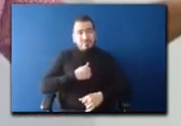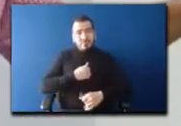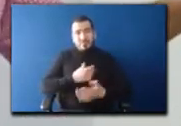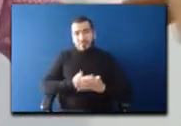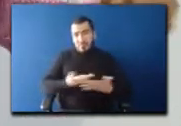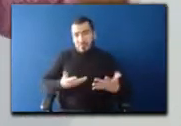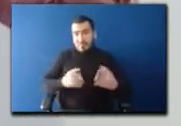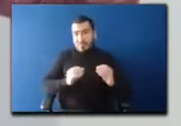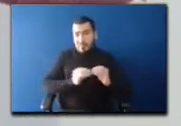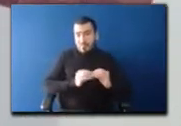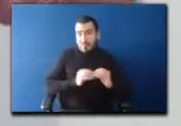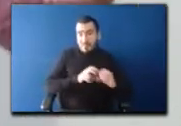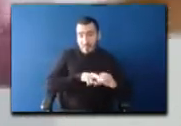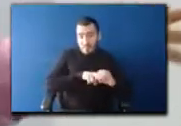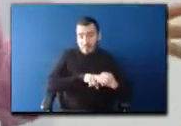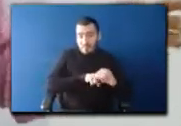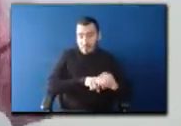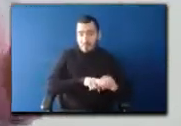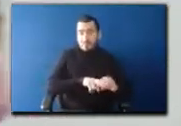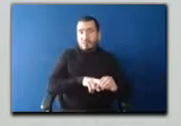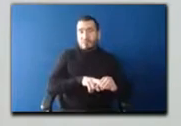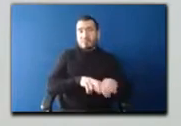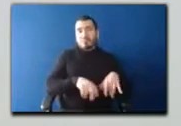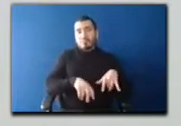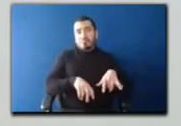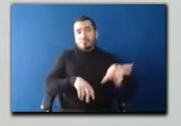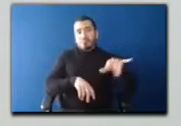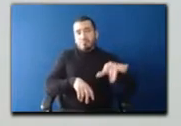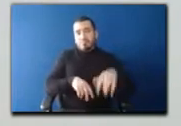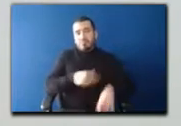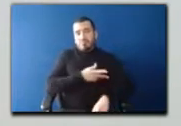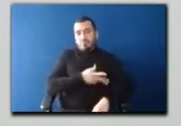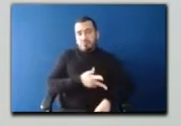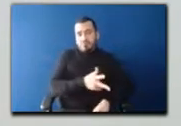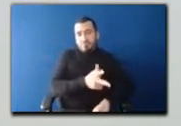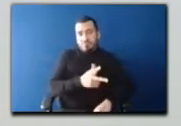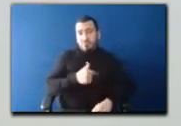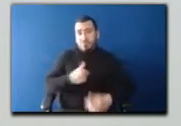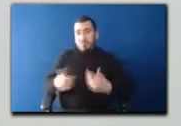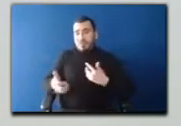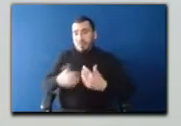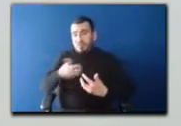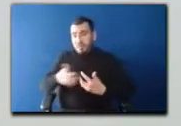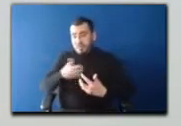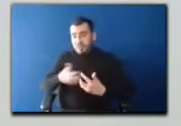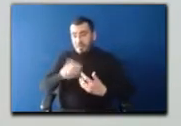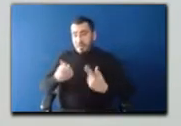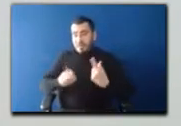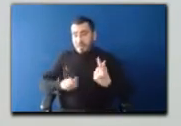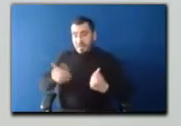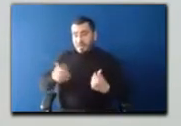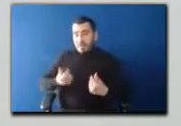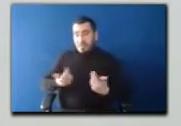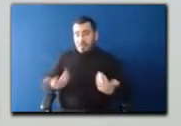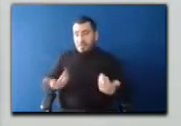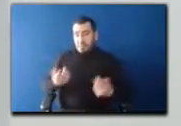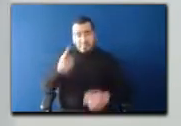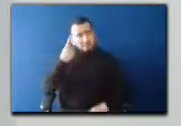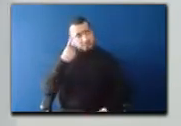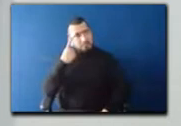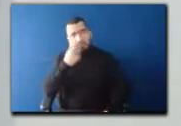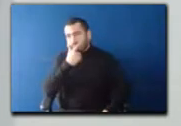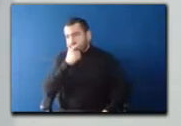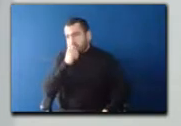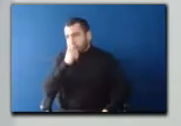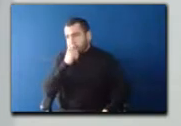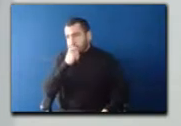mismo, aéreo, terrestre. El sistema financiero aún todavía sigue pensando en algunas de las instituciones que ellas